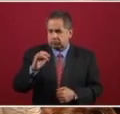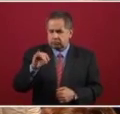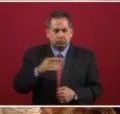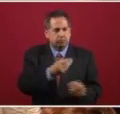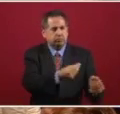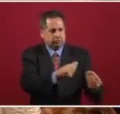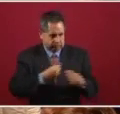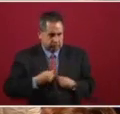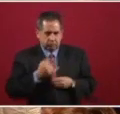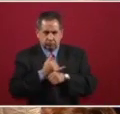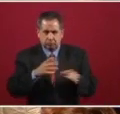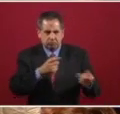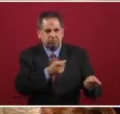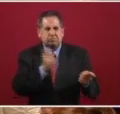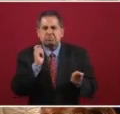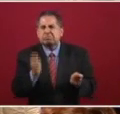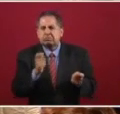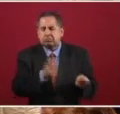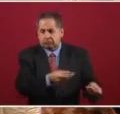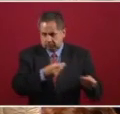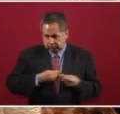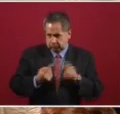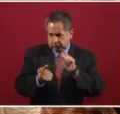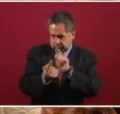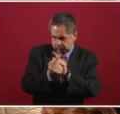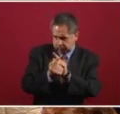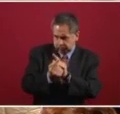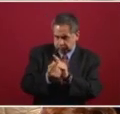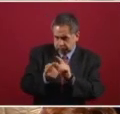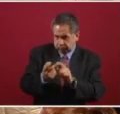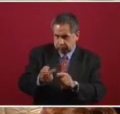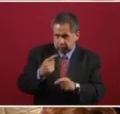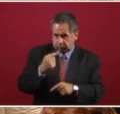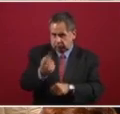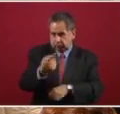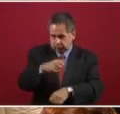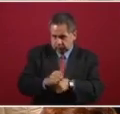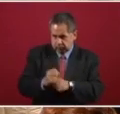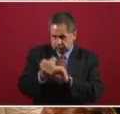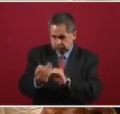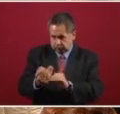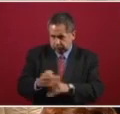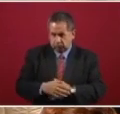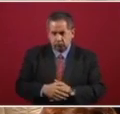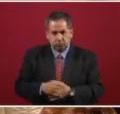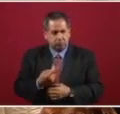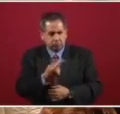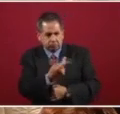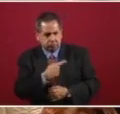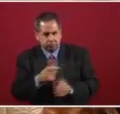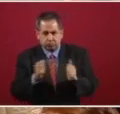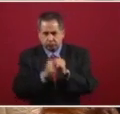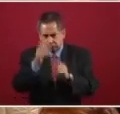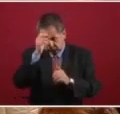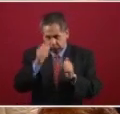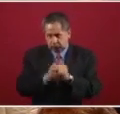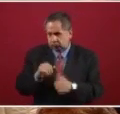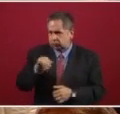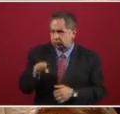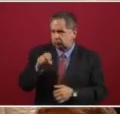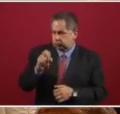informe sobre este tema en la semana que viene. Nos ponemos de acuerdo con